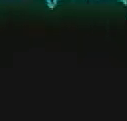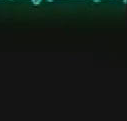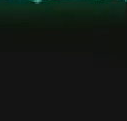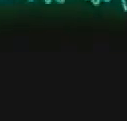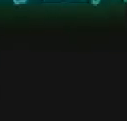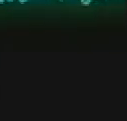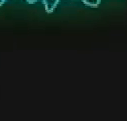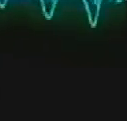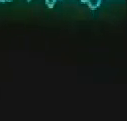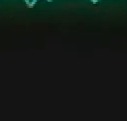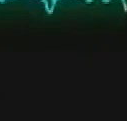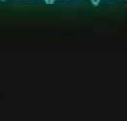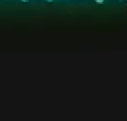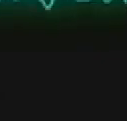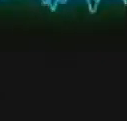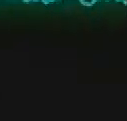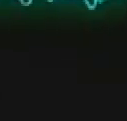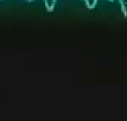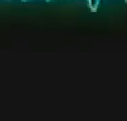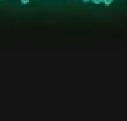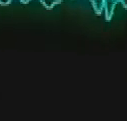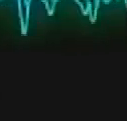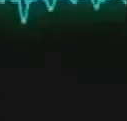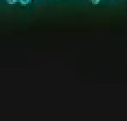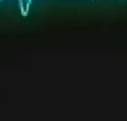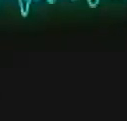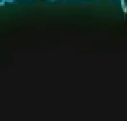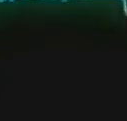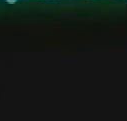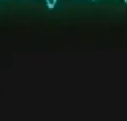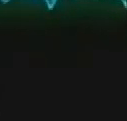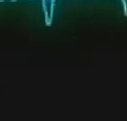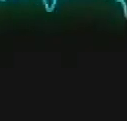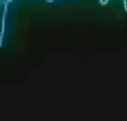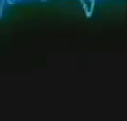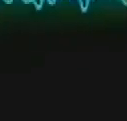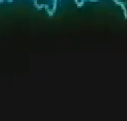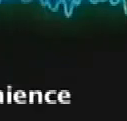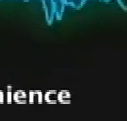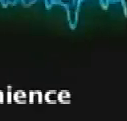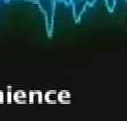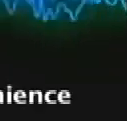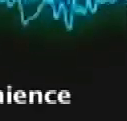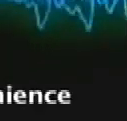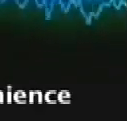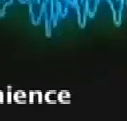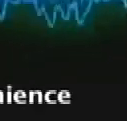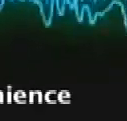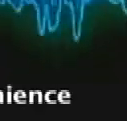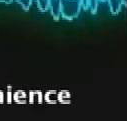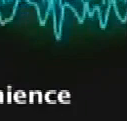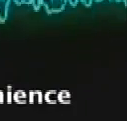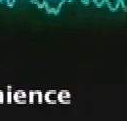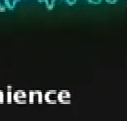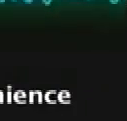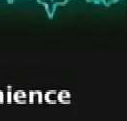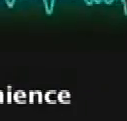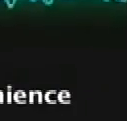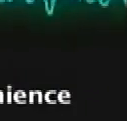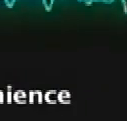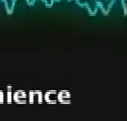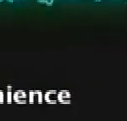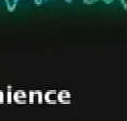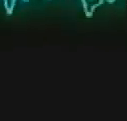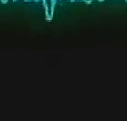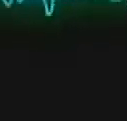switch que está en off. Lo pasan a on. Lo dejan así tranquilito, no, nada. Cuando ya den la orden de que comience